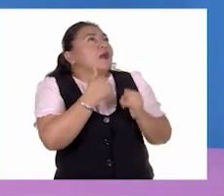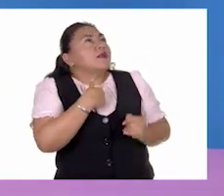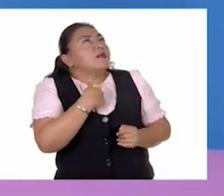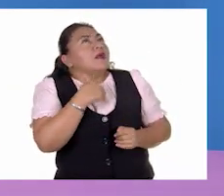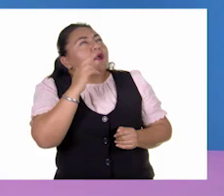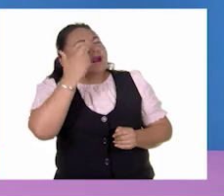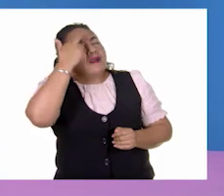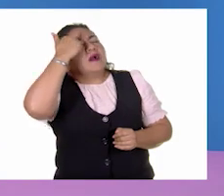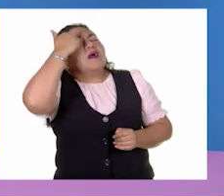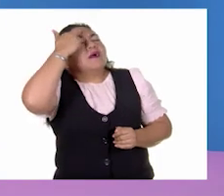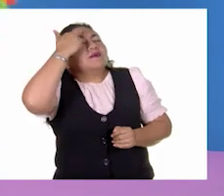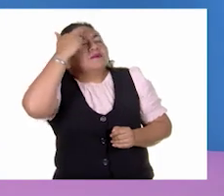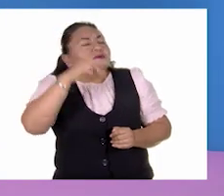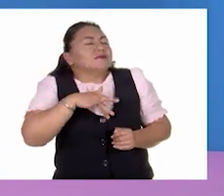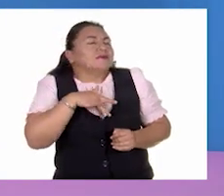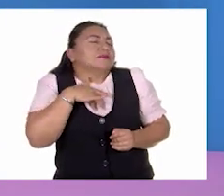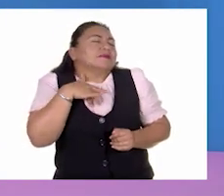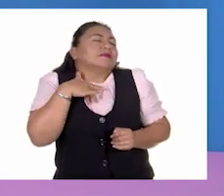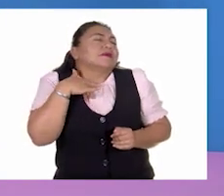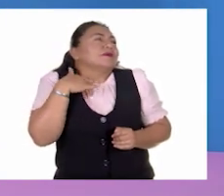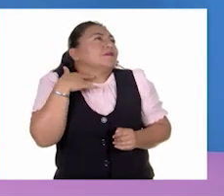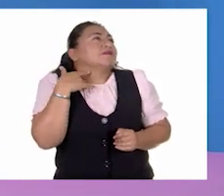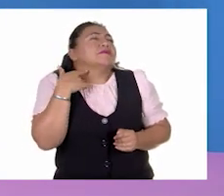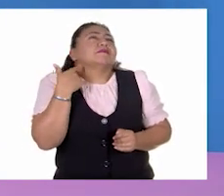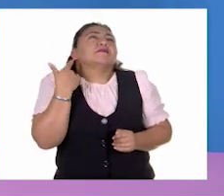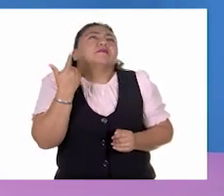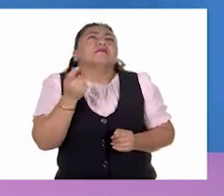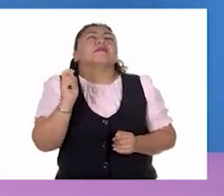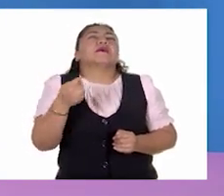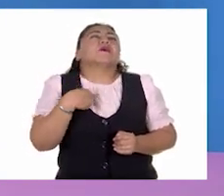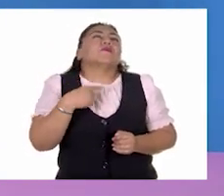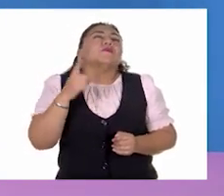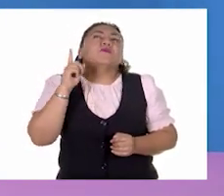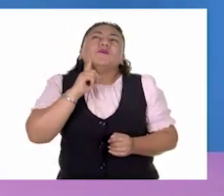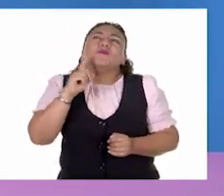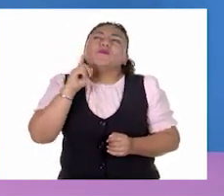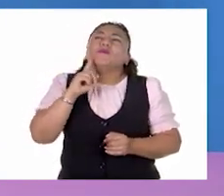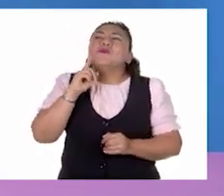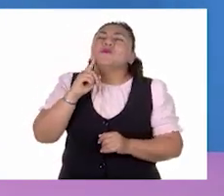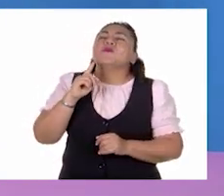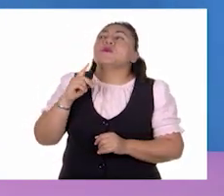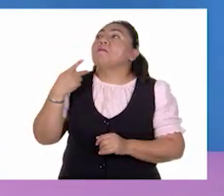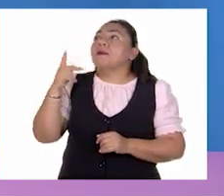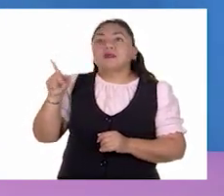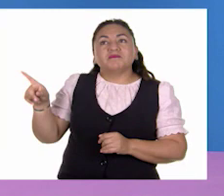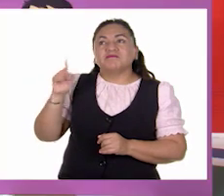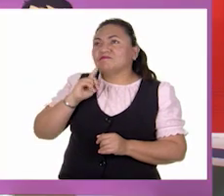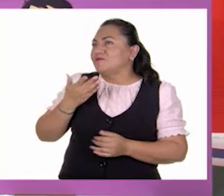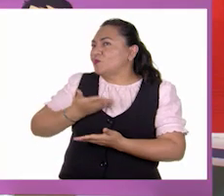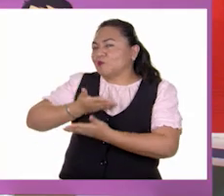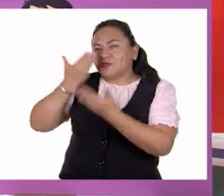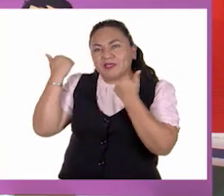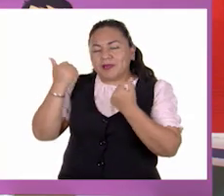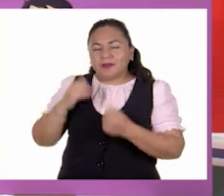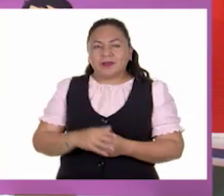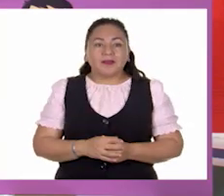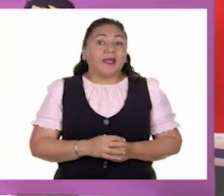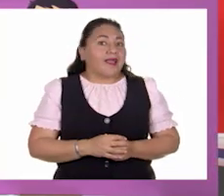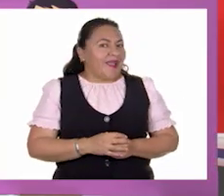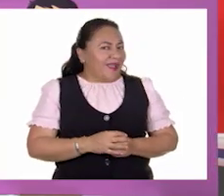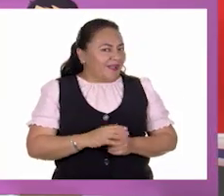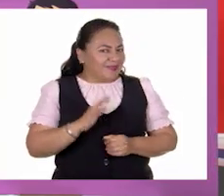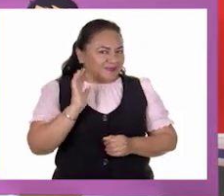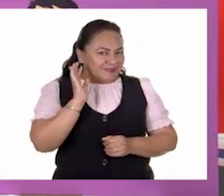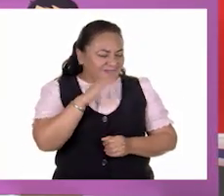recuerdan lo que siento por ti. Aunque ella todavía no lo sabe. Uy,